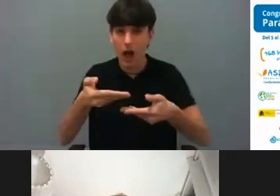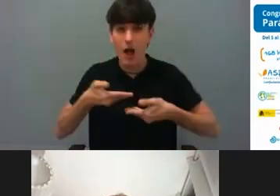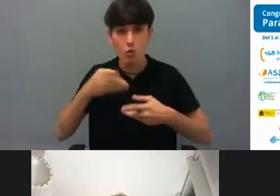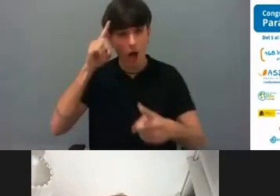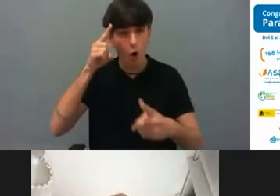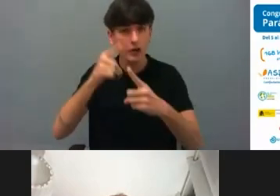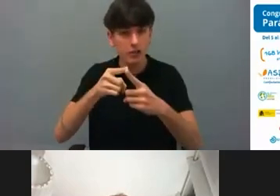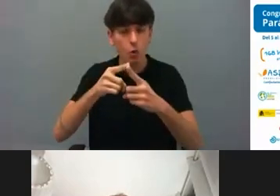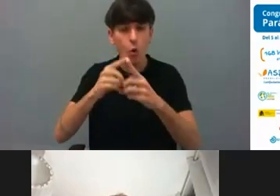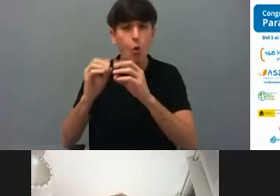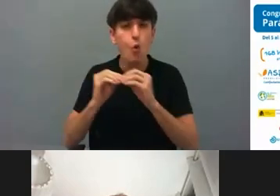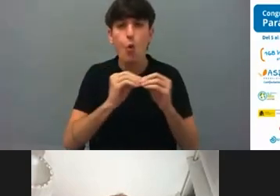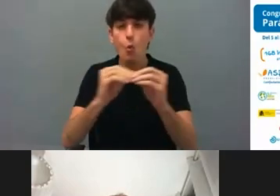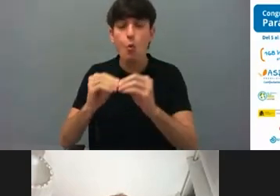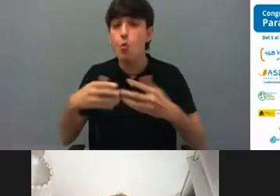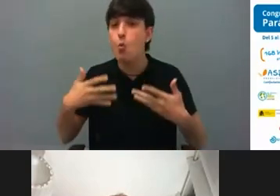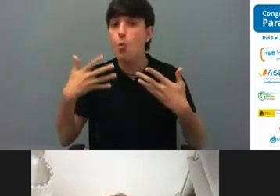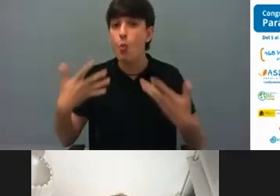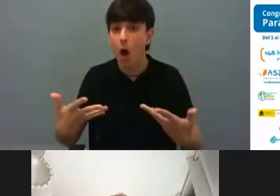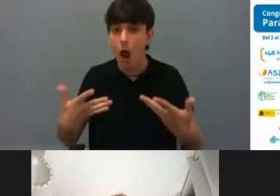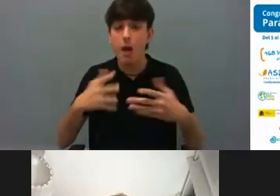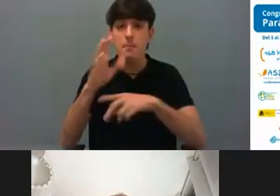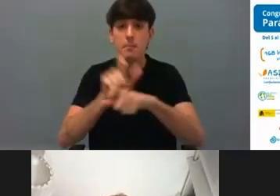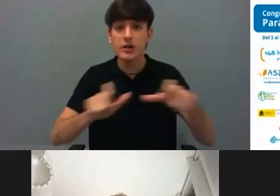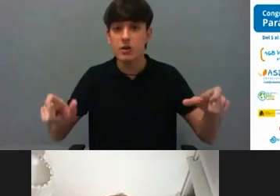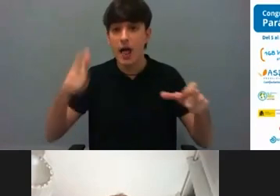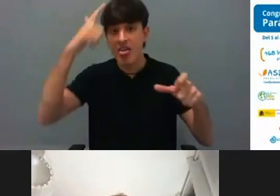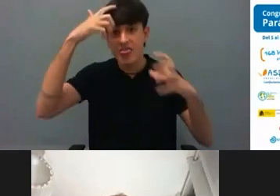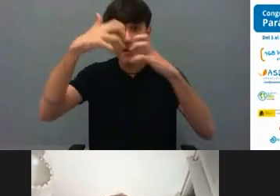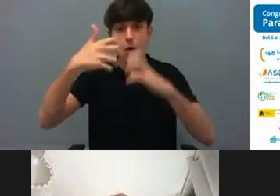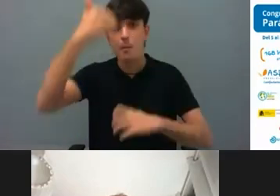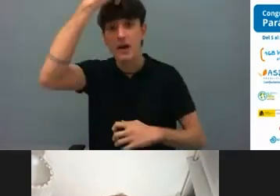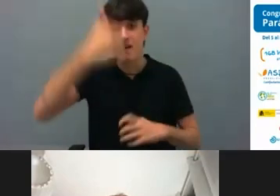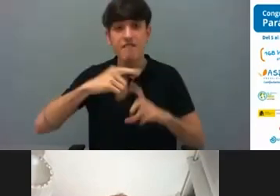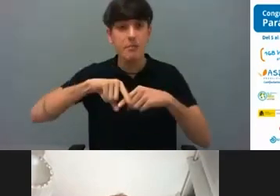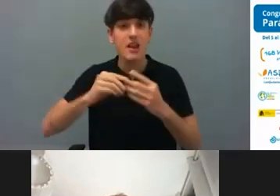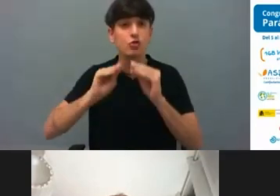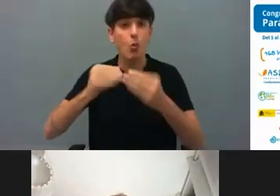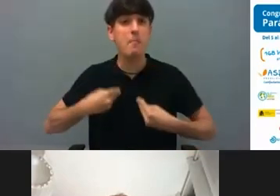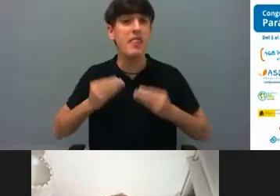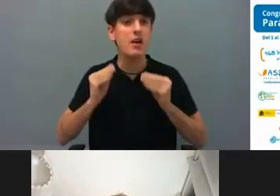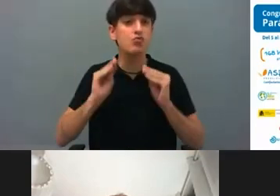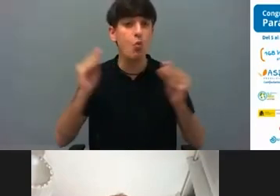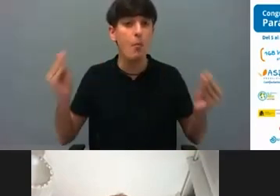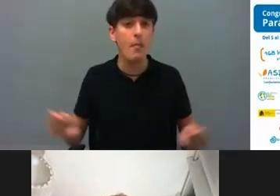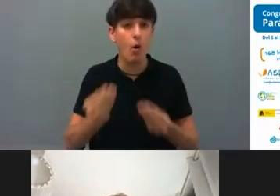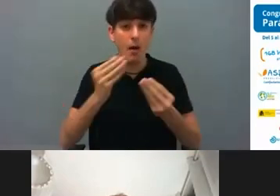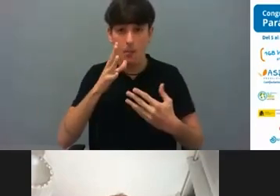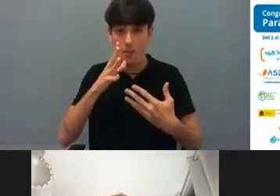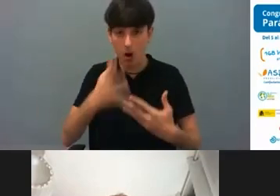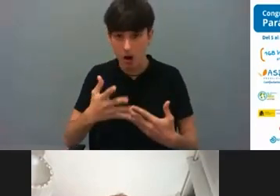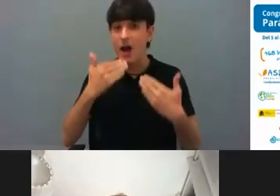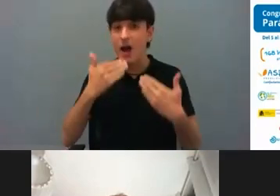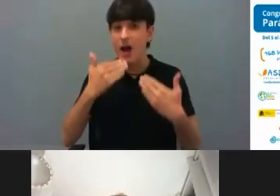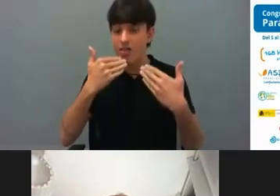mejorar la vida de las personas con parálisis cerebral y sus familias. Por ello, agradezco a los que han organizado esta